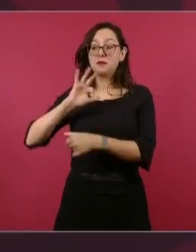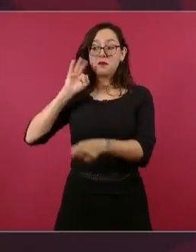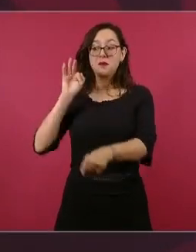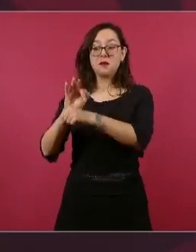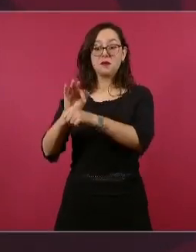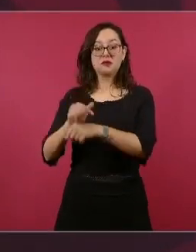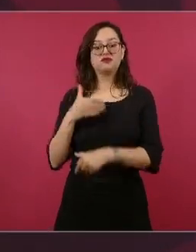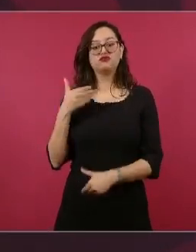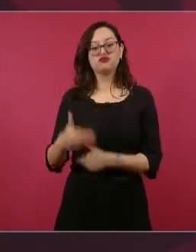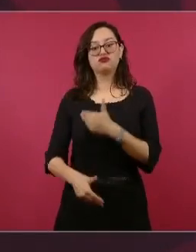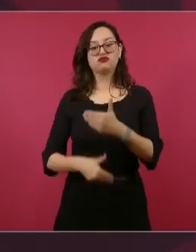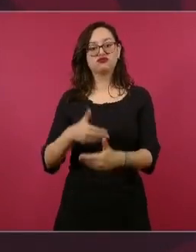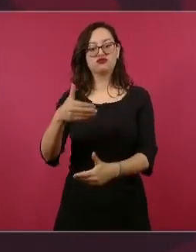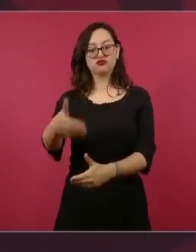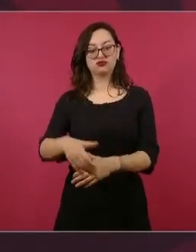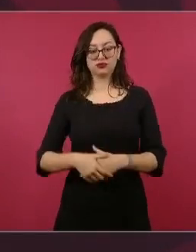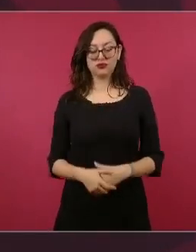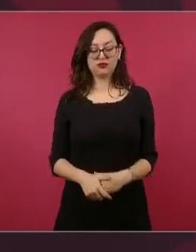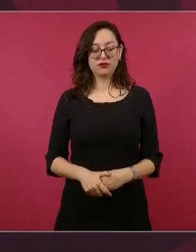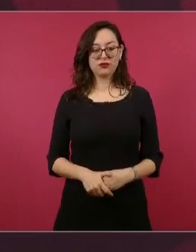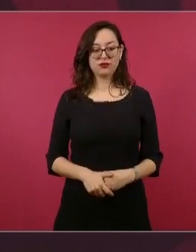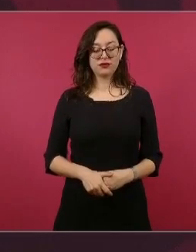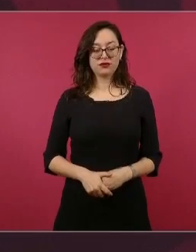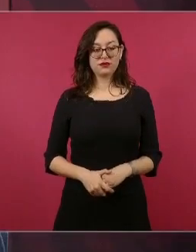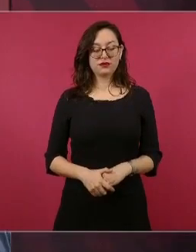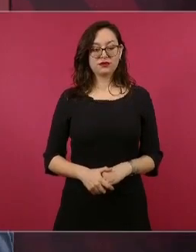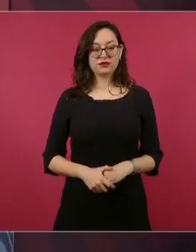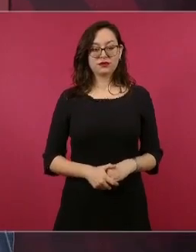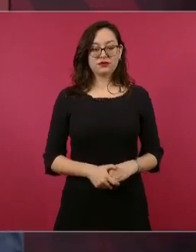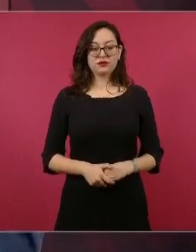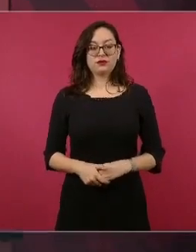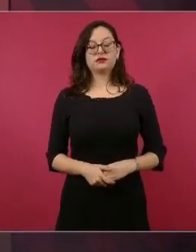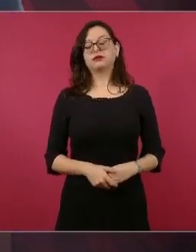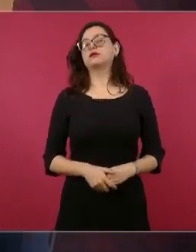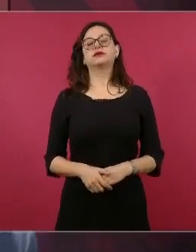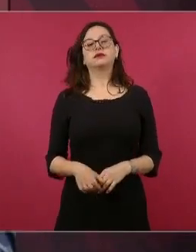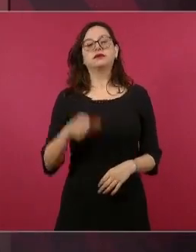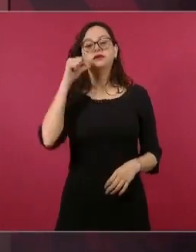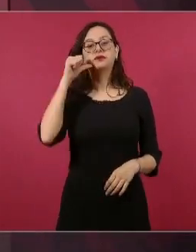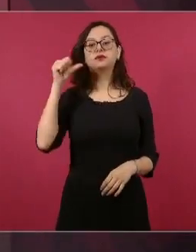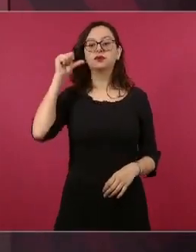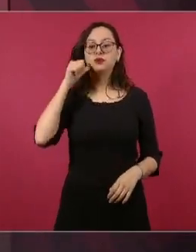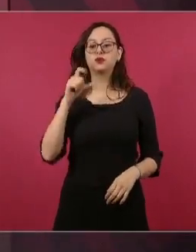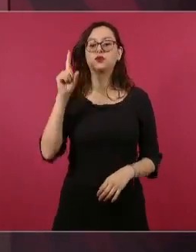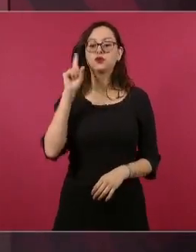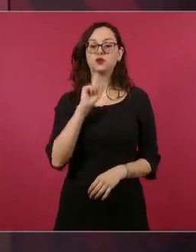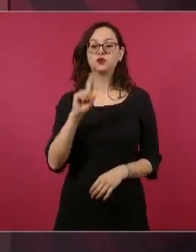ayer el encuentro con la virtual presidenta electa fue muy bueno